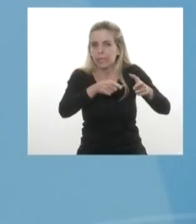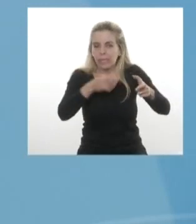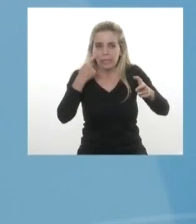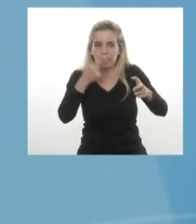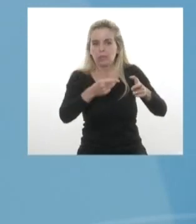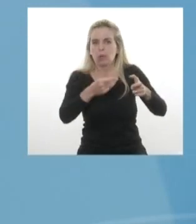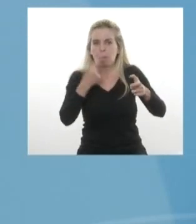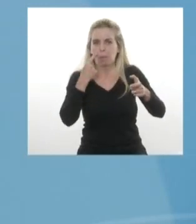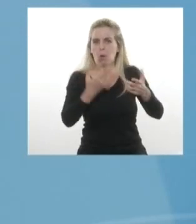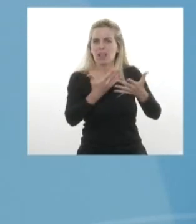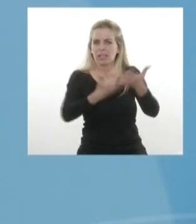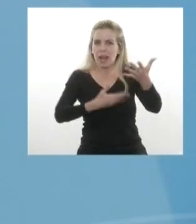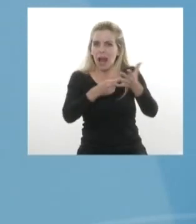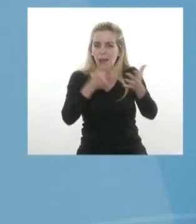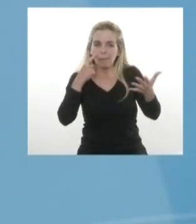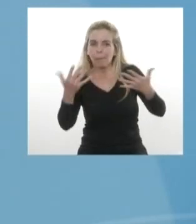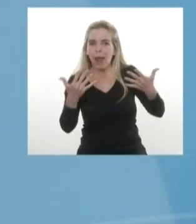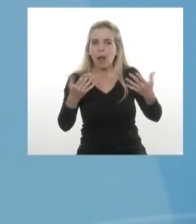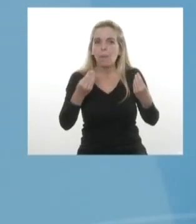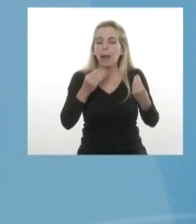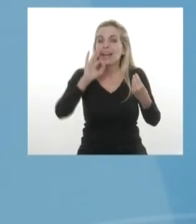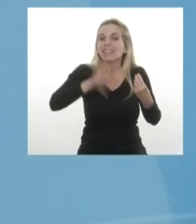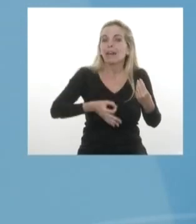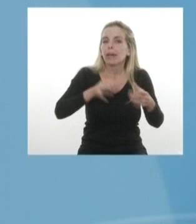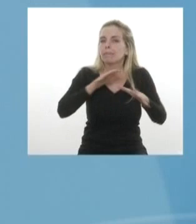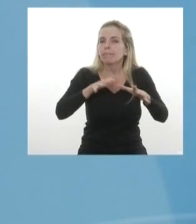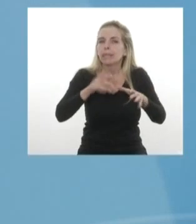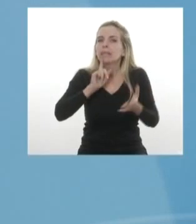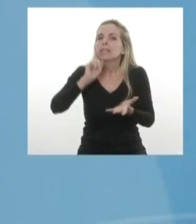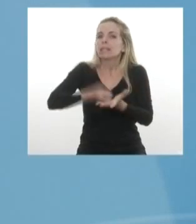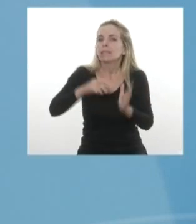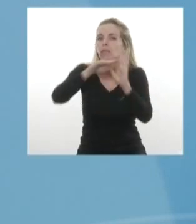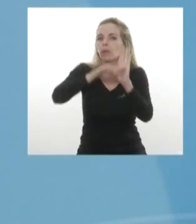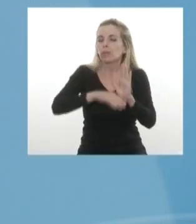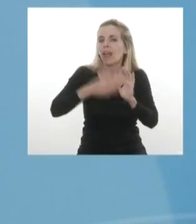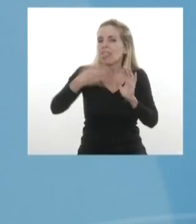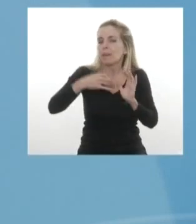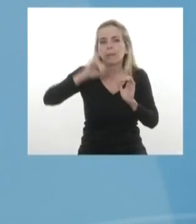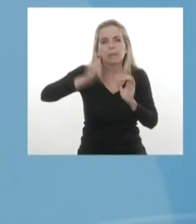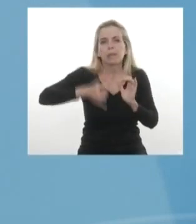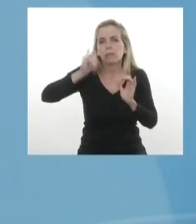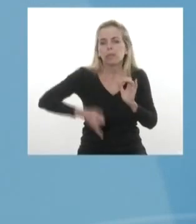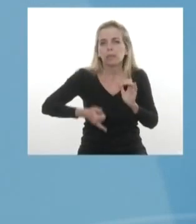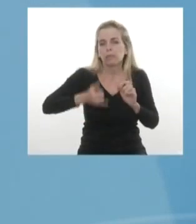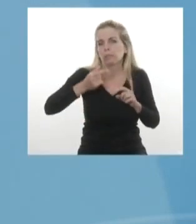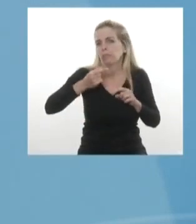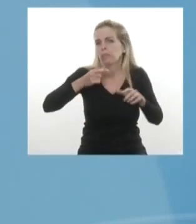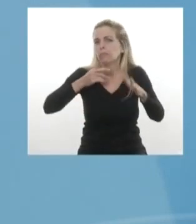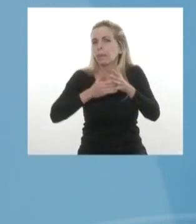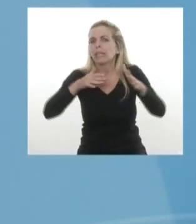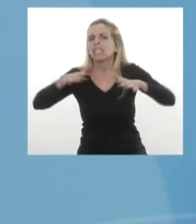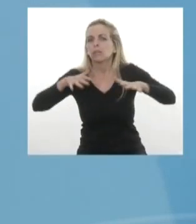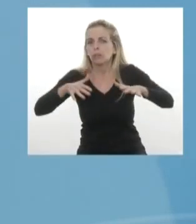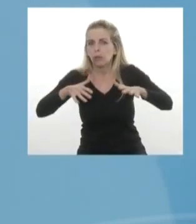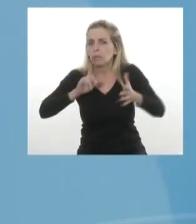indicadores nos permiten conocer de antemano las restricciones que deben imponerse en cada contexto.